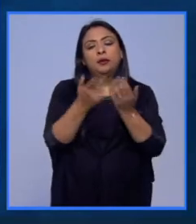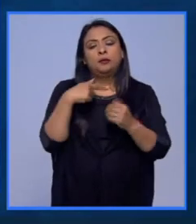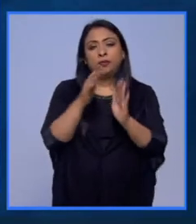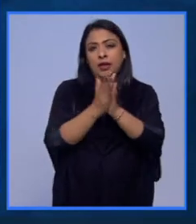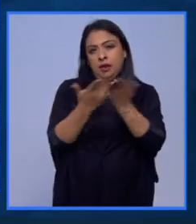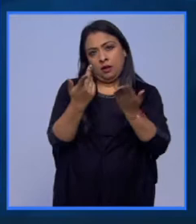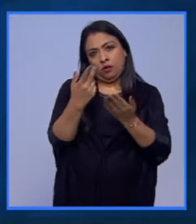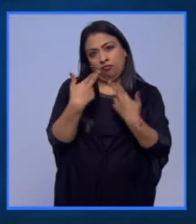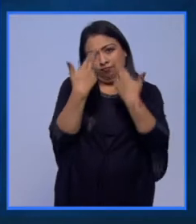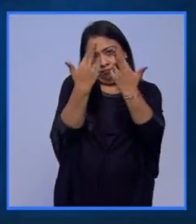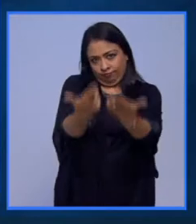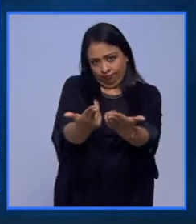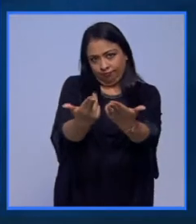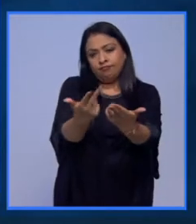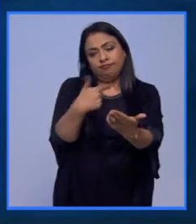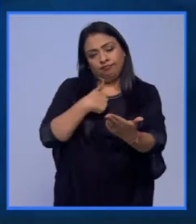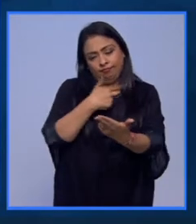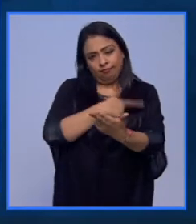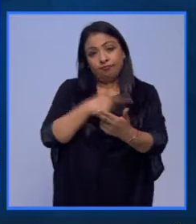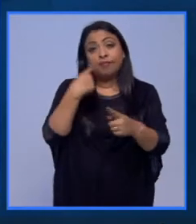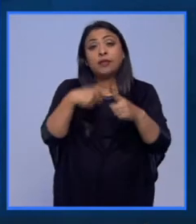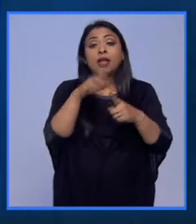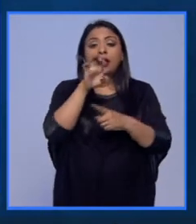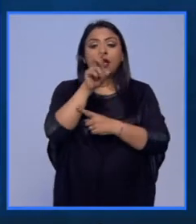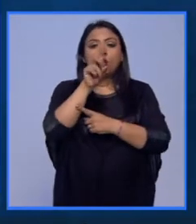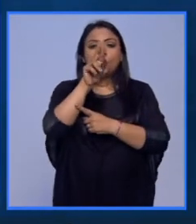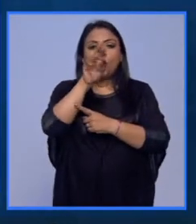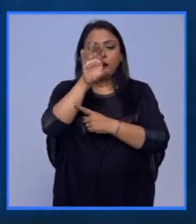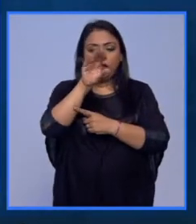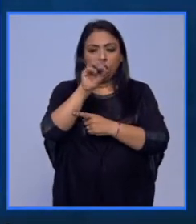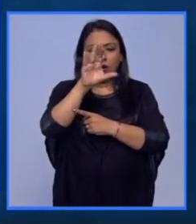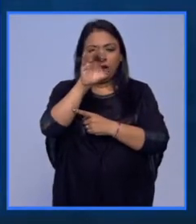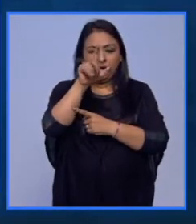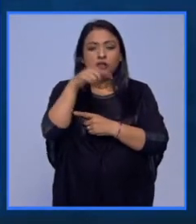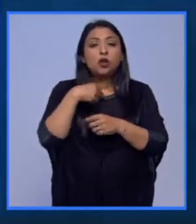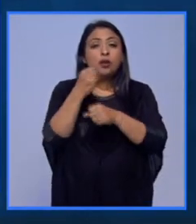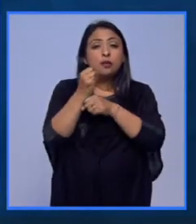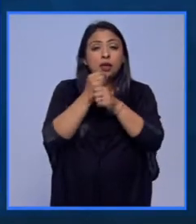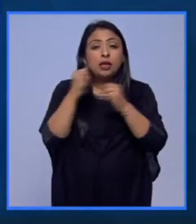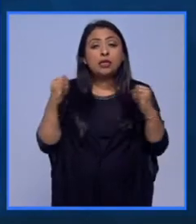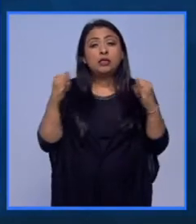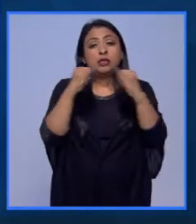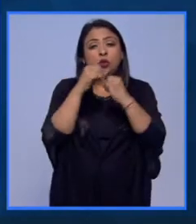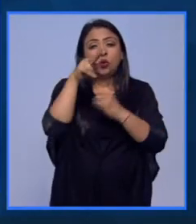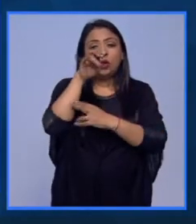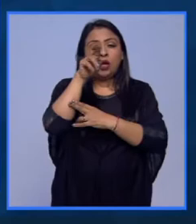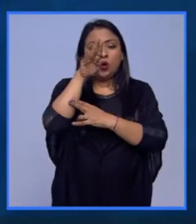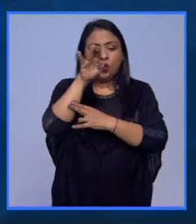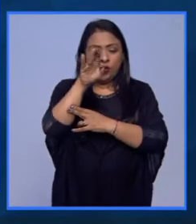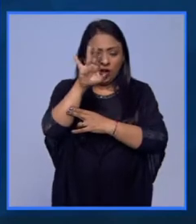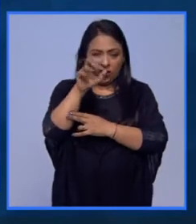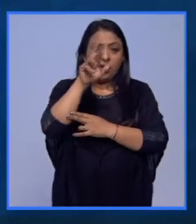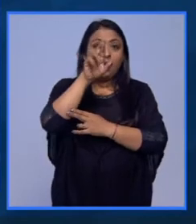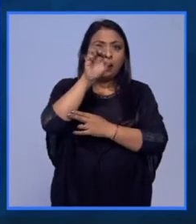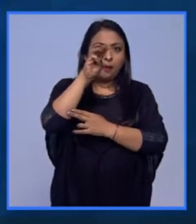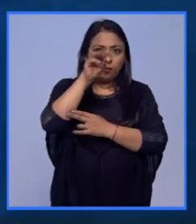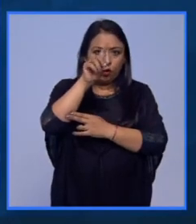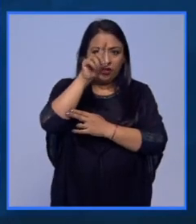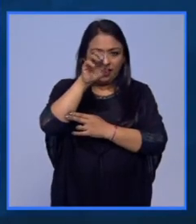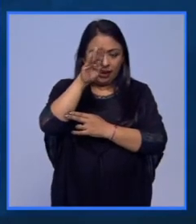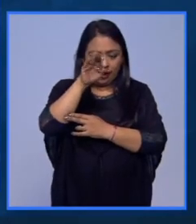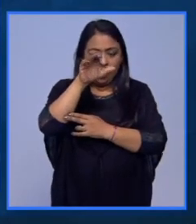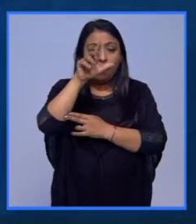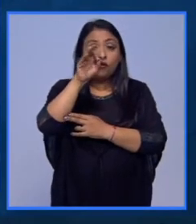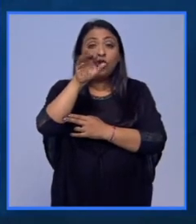libro es para ustedes, yo los regalo con mucho gusto, es de Eduardo Calixto, él es un investigador del Instituto de Neurobiología Ramón de la Fuente, del